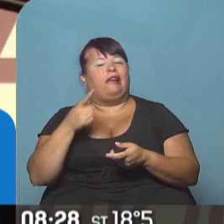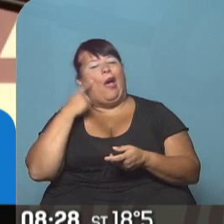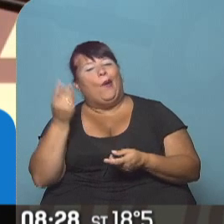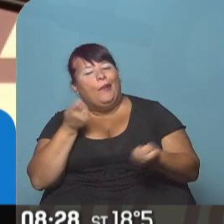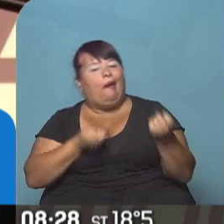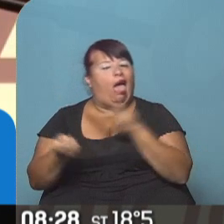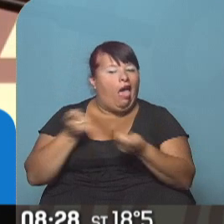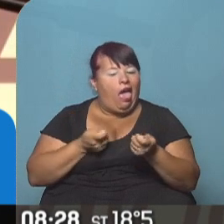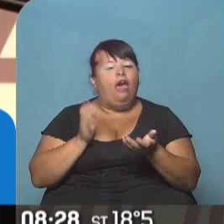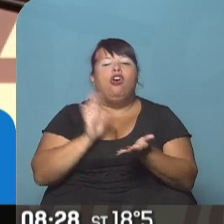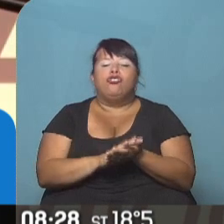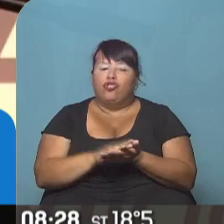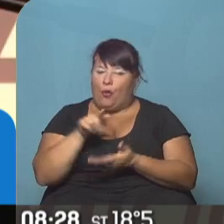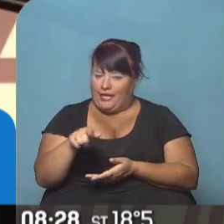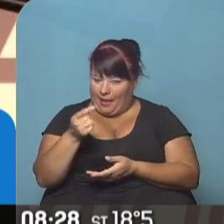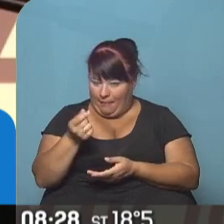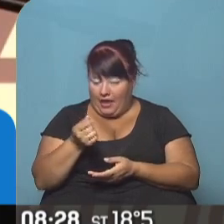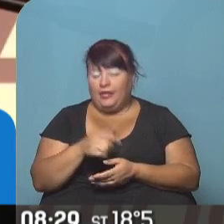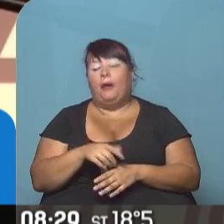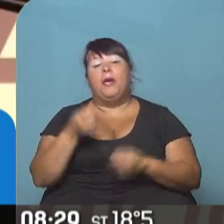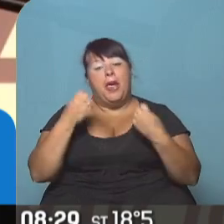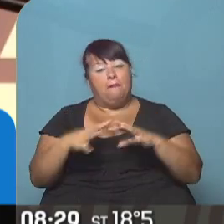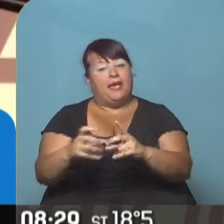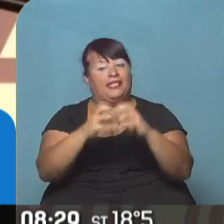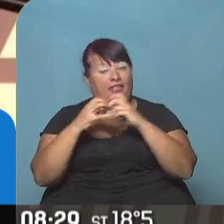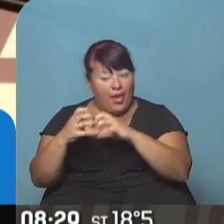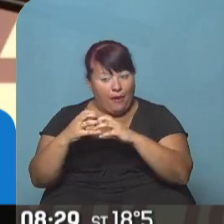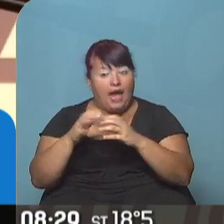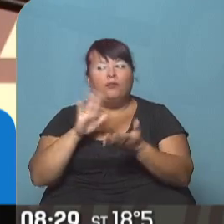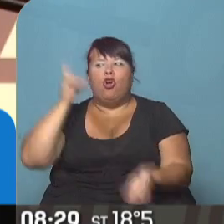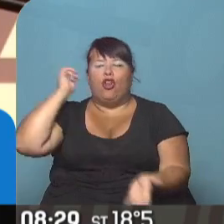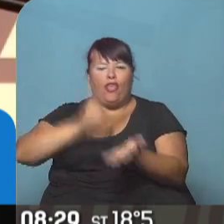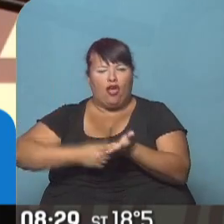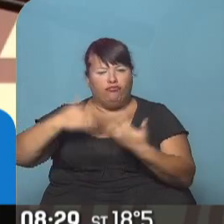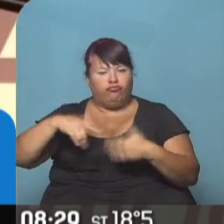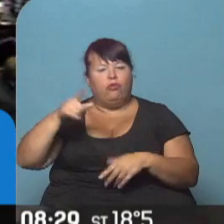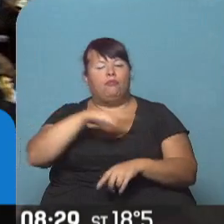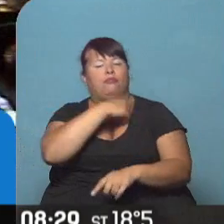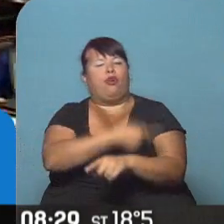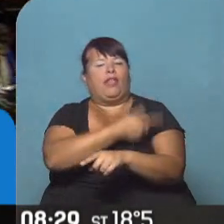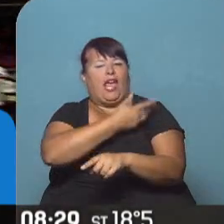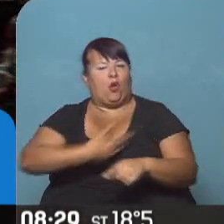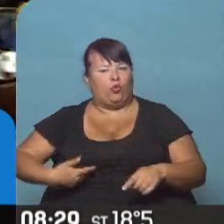suspicacia respecto a ellas. Comenzó el debate por el megadecreto del Poder